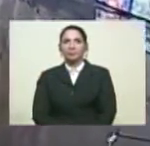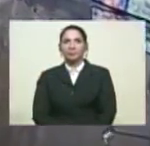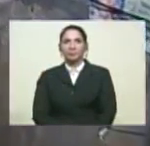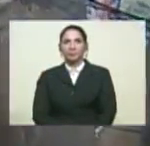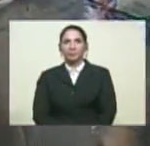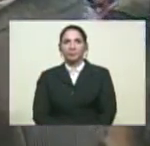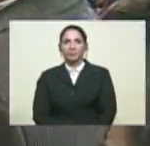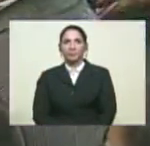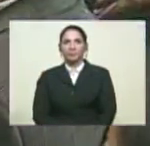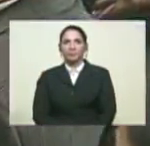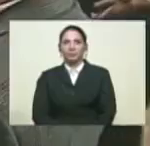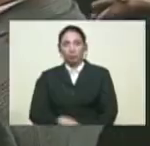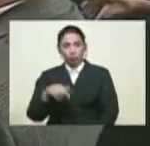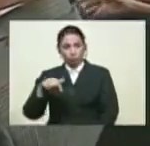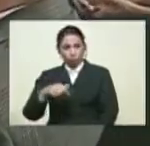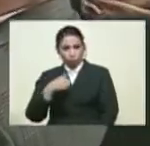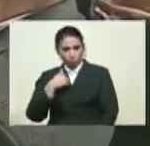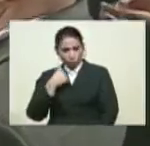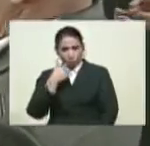Y yo le decía